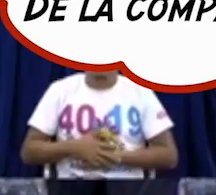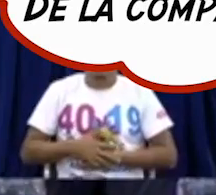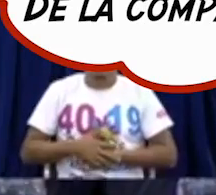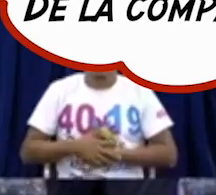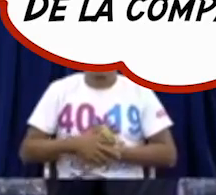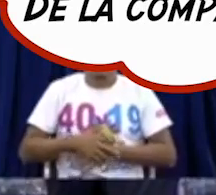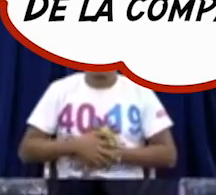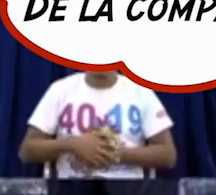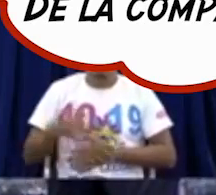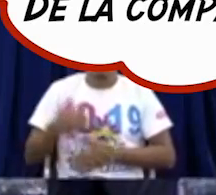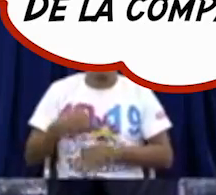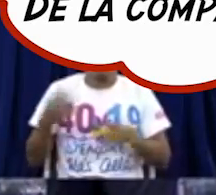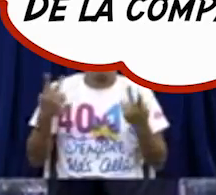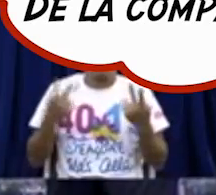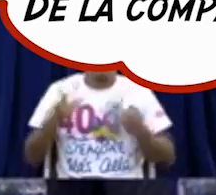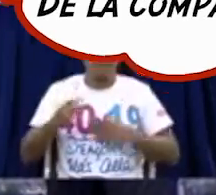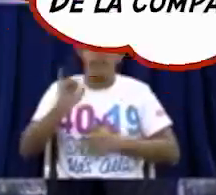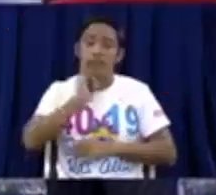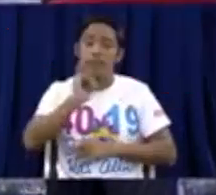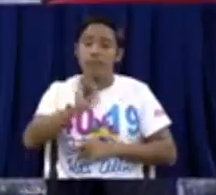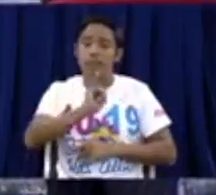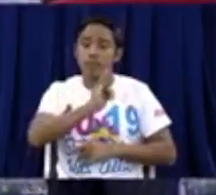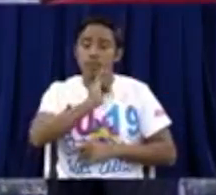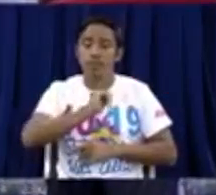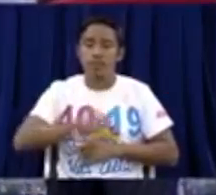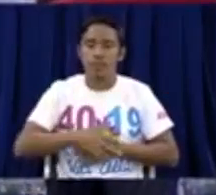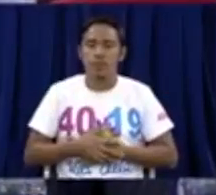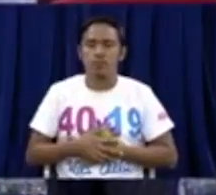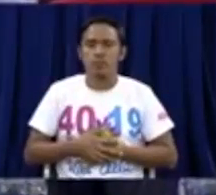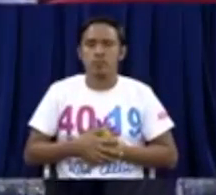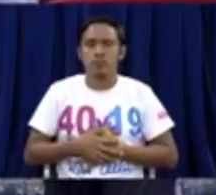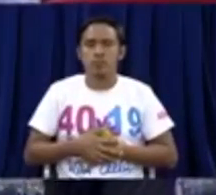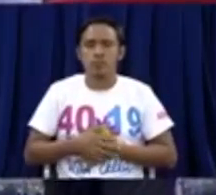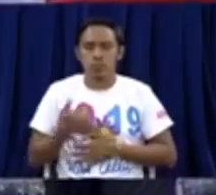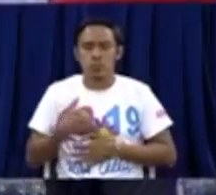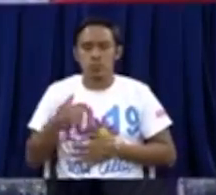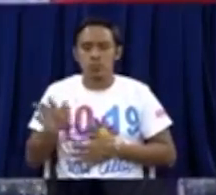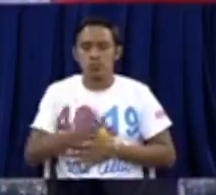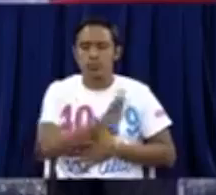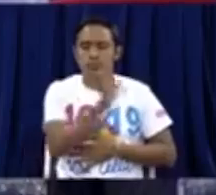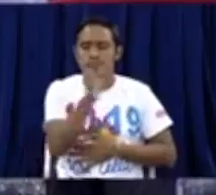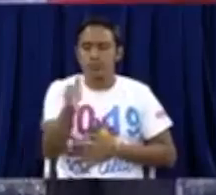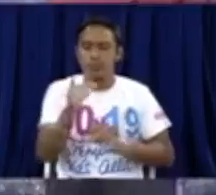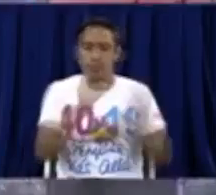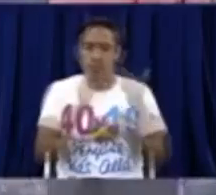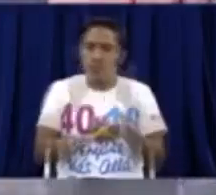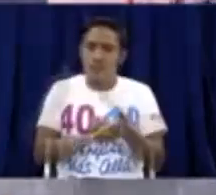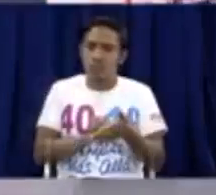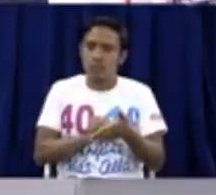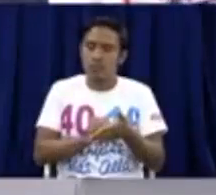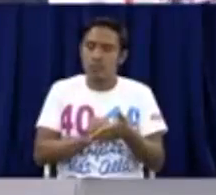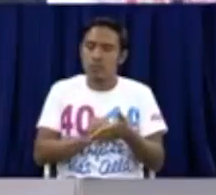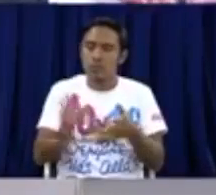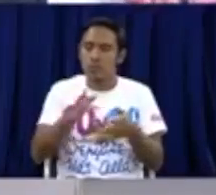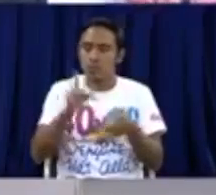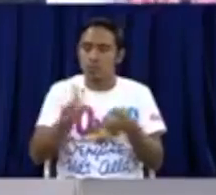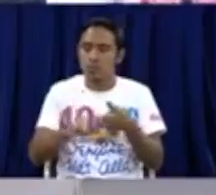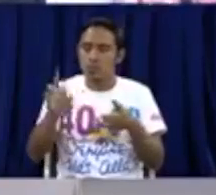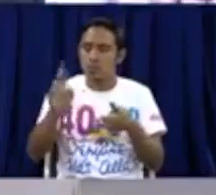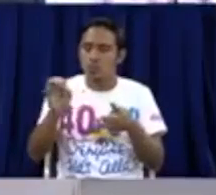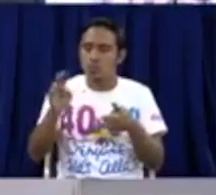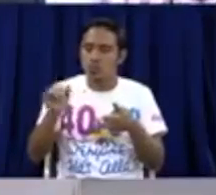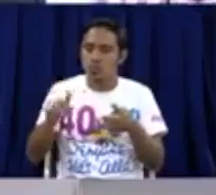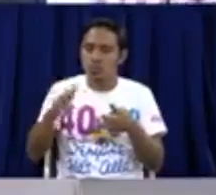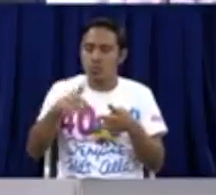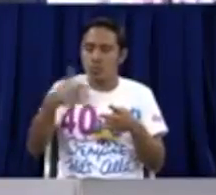viviendo en Israel, mientras estaba en la ciudad de Nazaret, romana lo registra